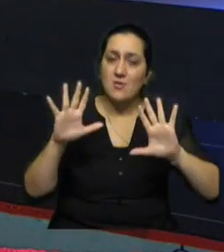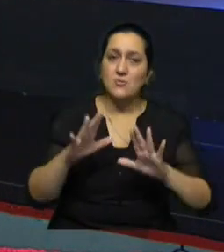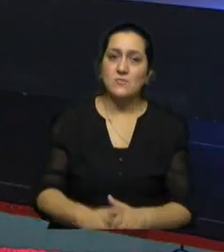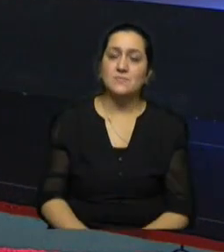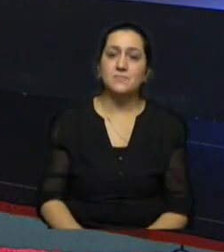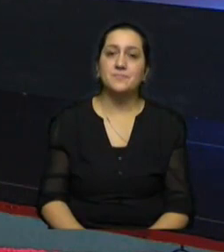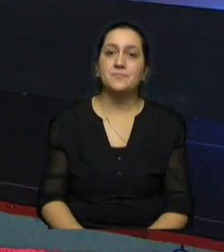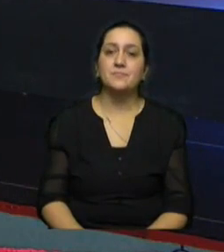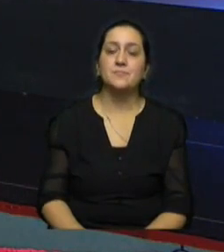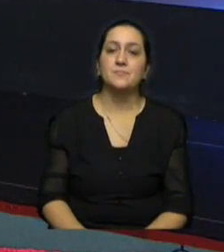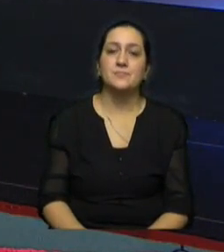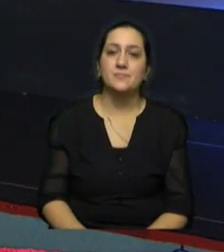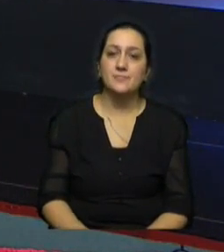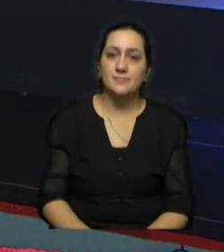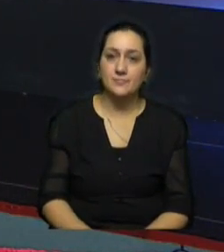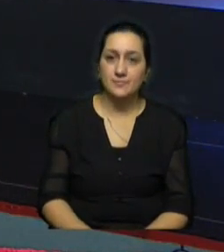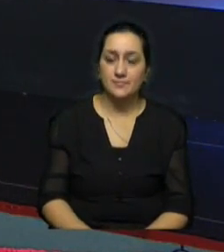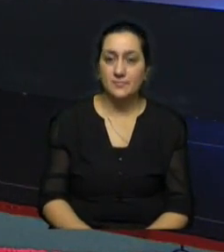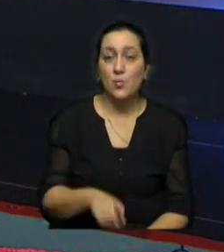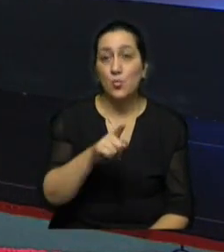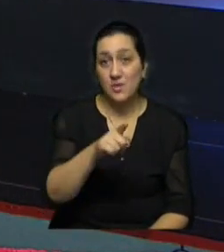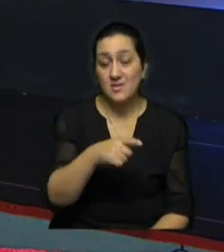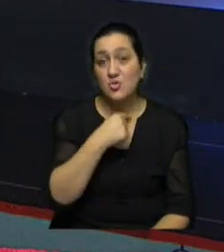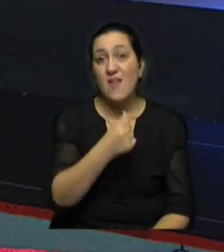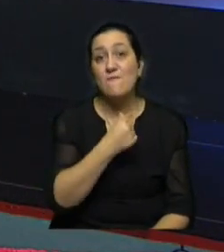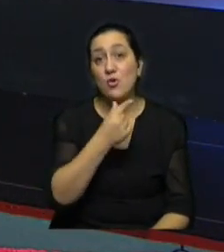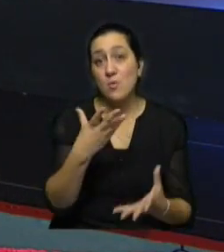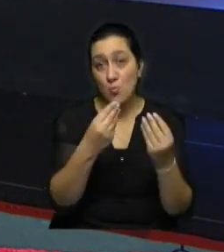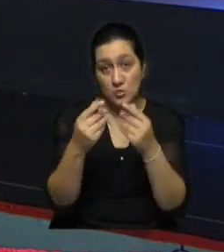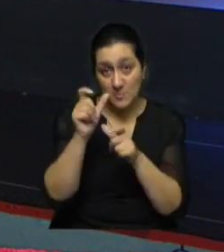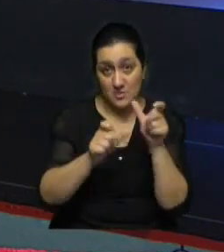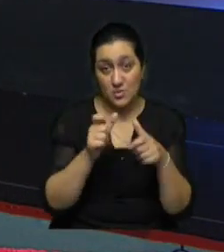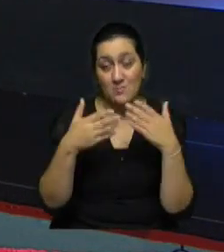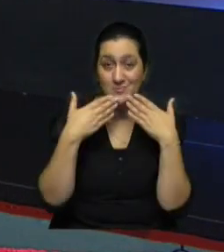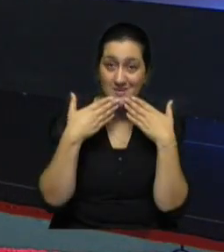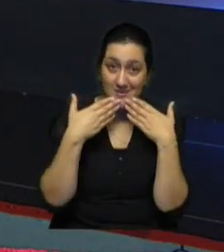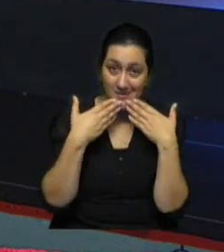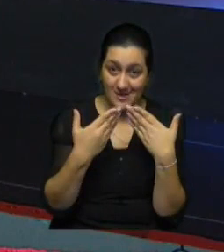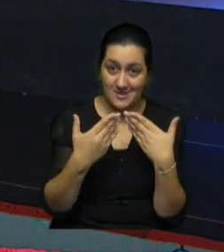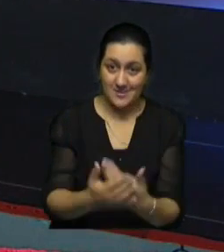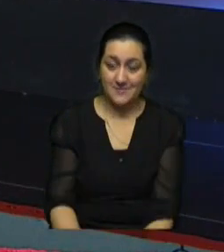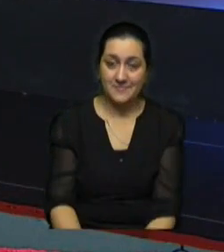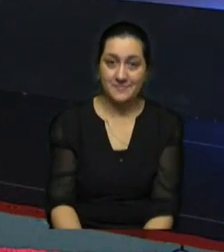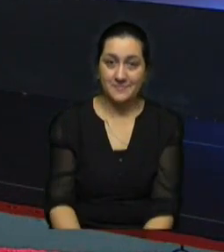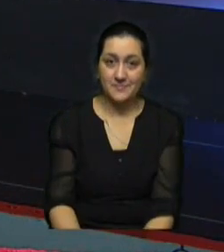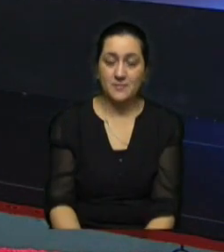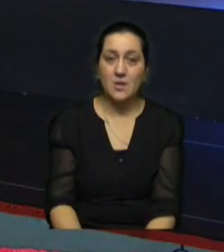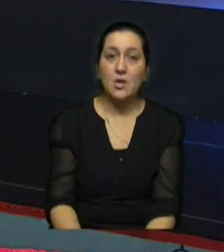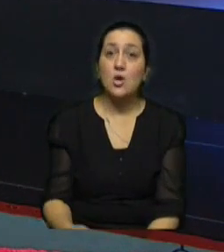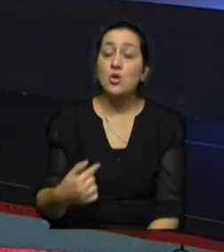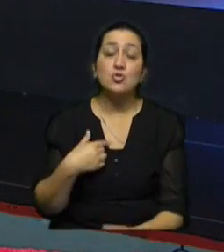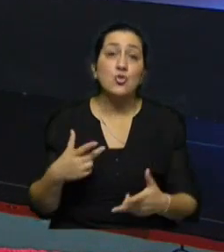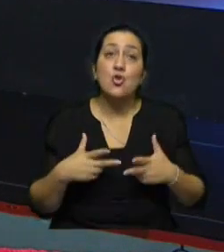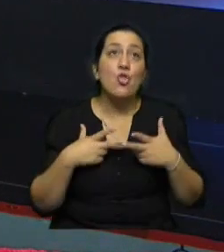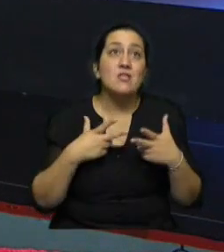ser valiente y de manera muy clara. Son la voz de muchos. Gracias, gracias. Nosotros no decimos nada que